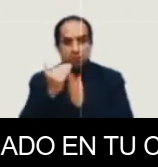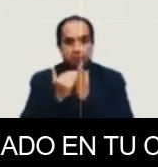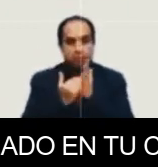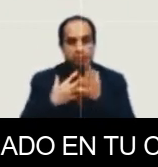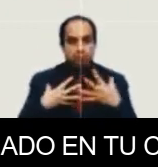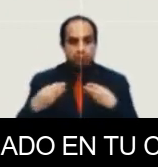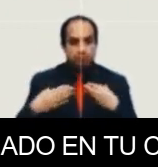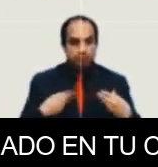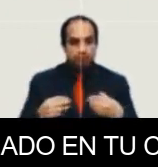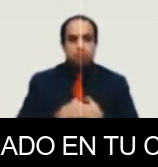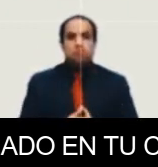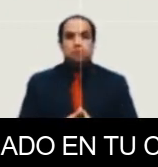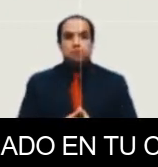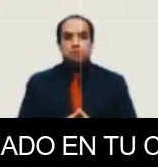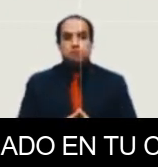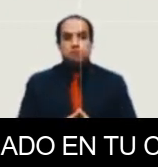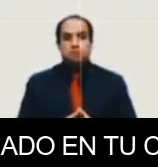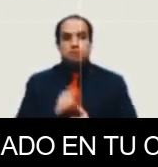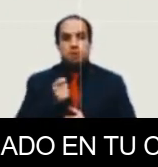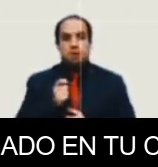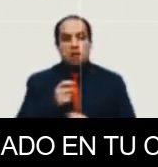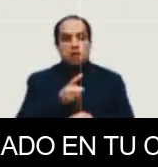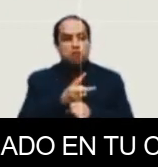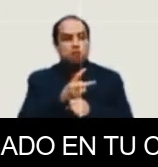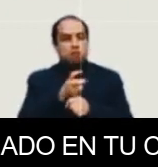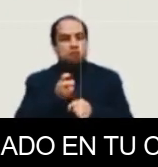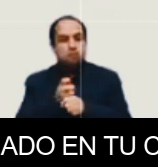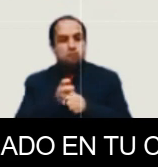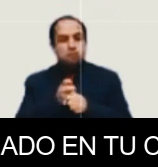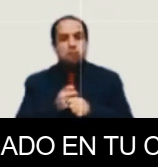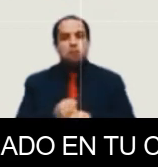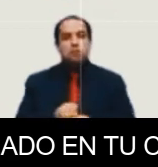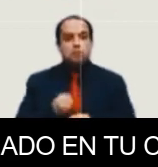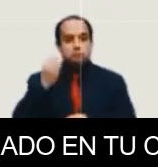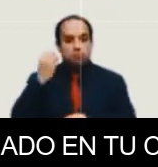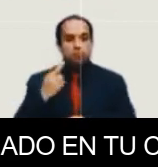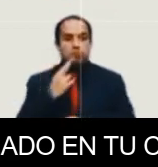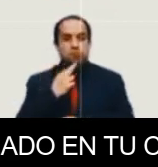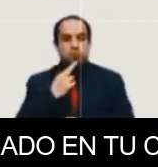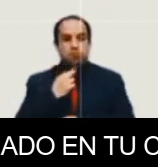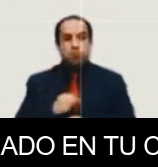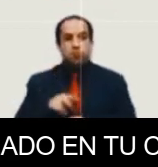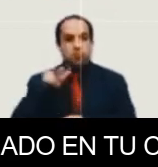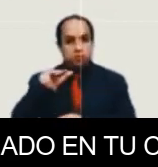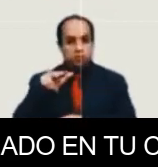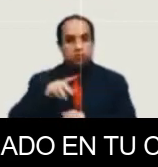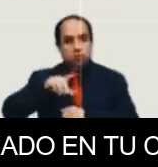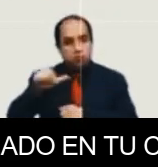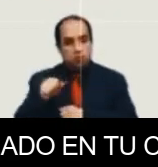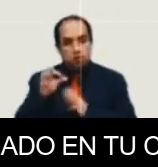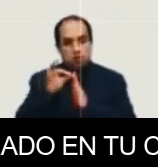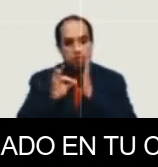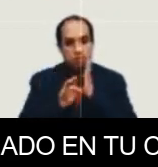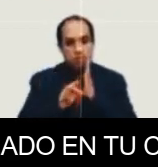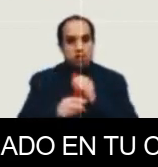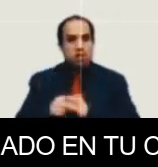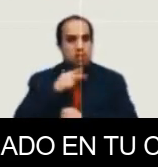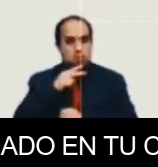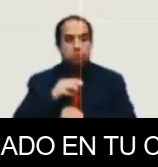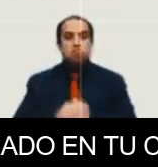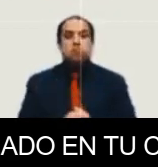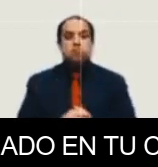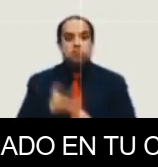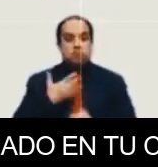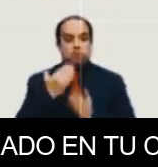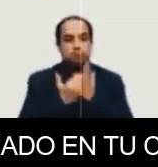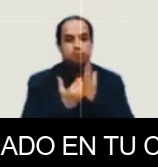los contagios. Es decir, que el llamado del semáforo rojo del 18, posterior a las fiestas navideñas, estamos viendo claramente una reducción en los